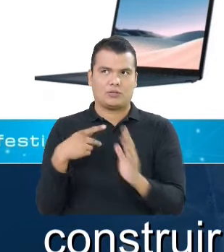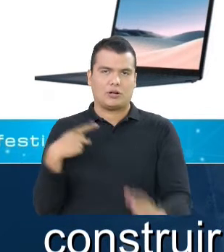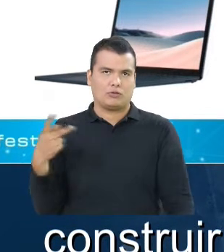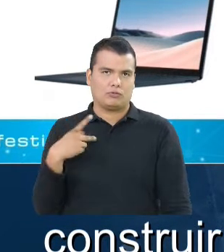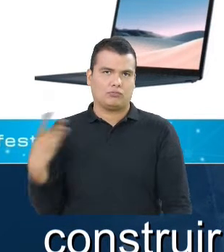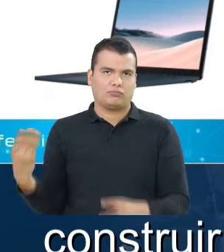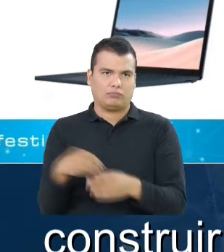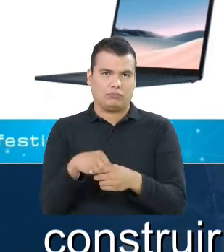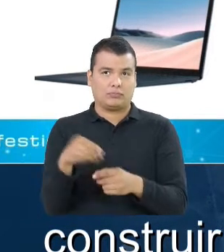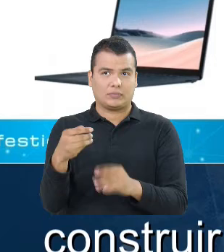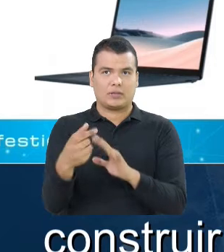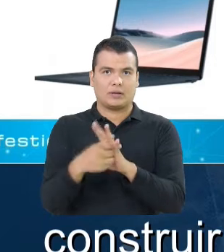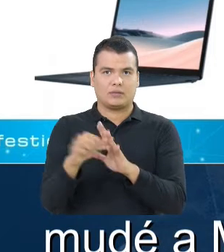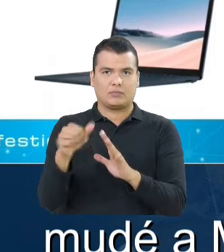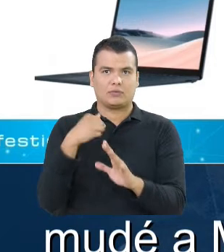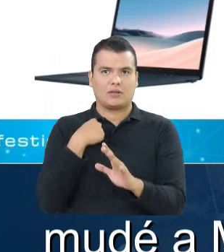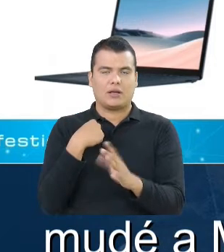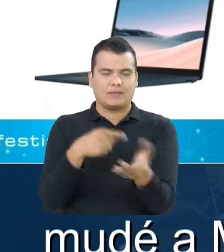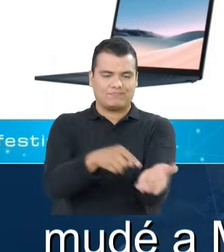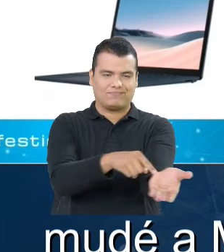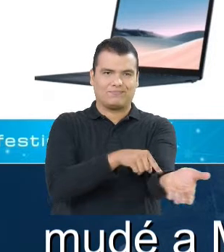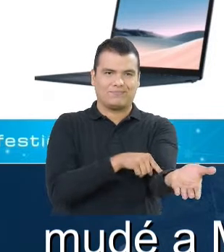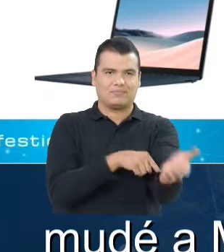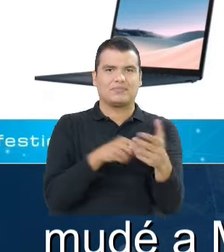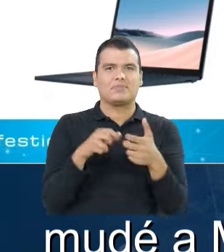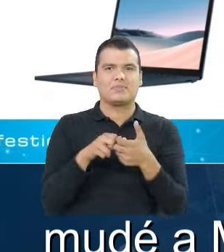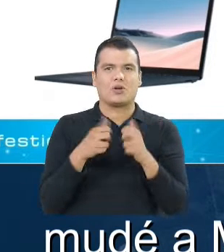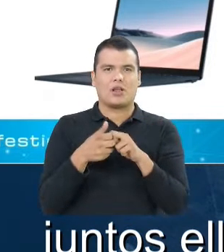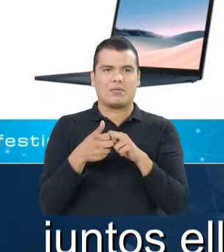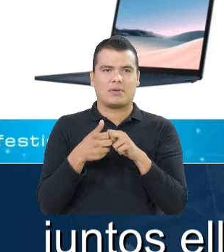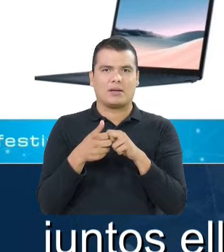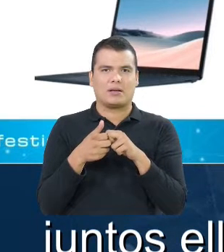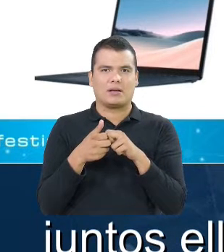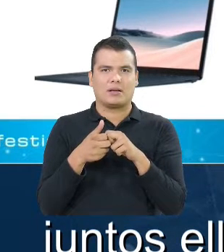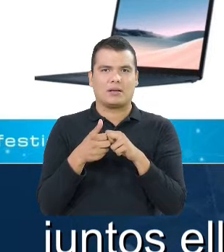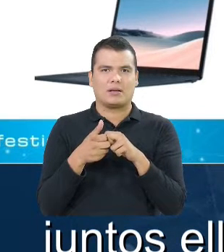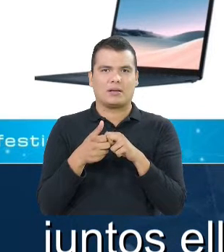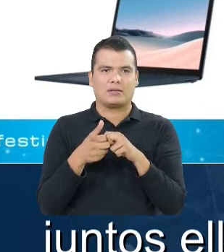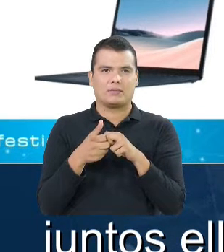problema del túnel carpiano, por lo cual para poder trabajar